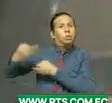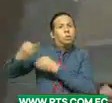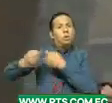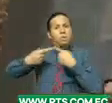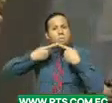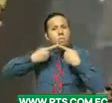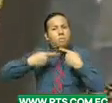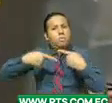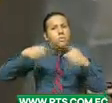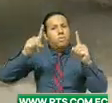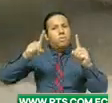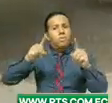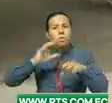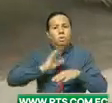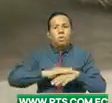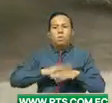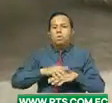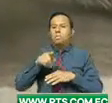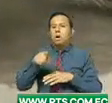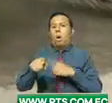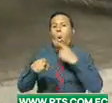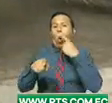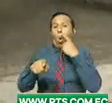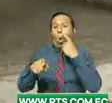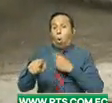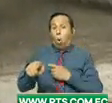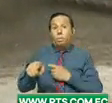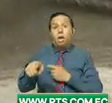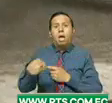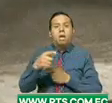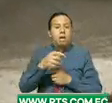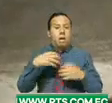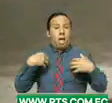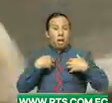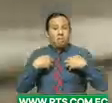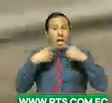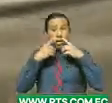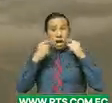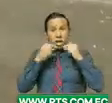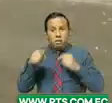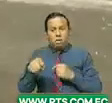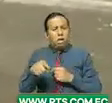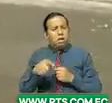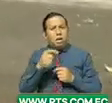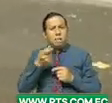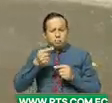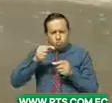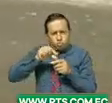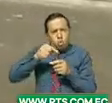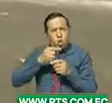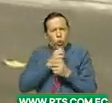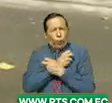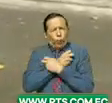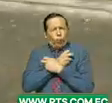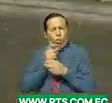quien habría envenenado a varios gatos en el norte de Guayaquil. He pasado más de un año